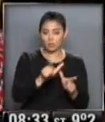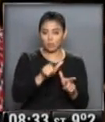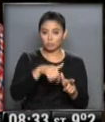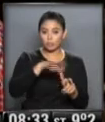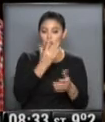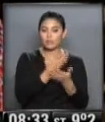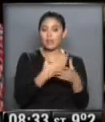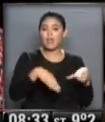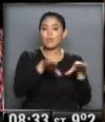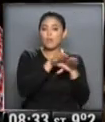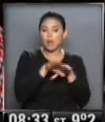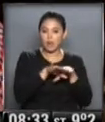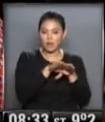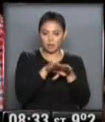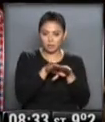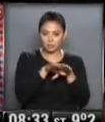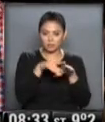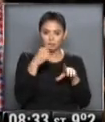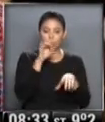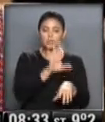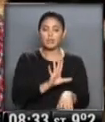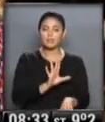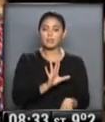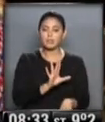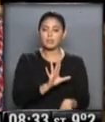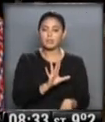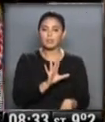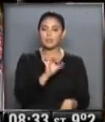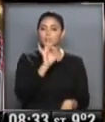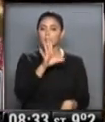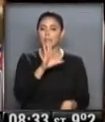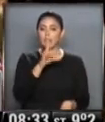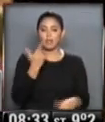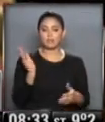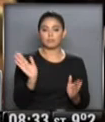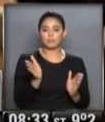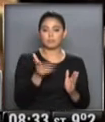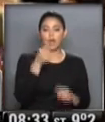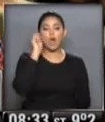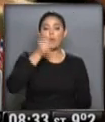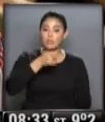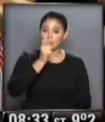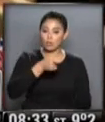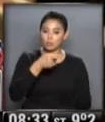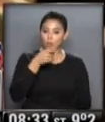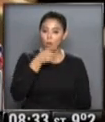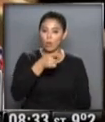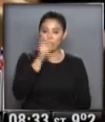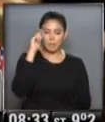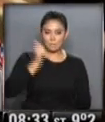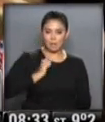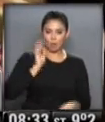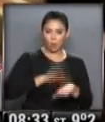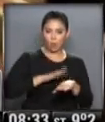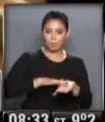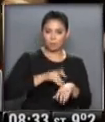a la igualdad. Entonces esto se ve reflejado no solo en la reactivación de los juicios contra los militares